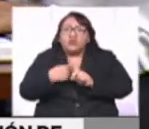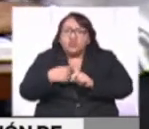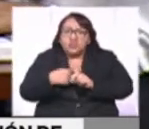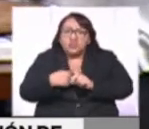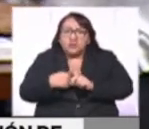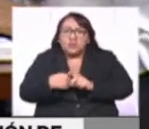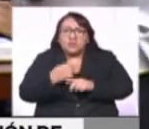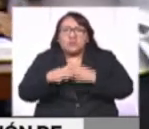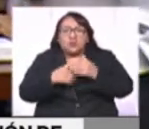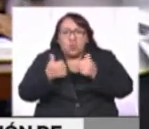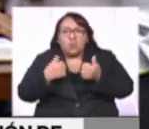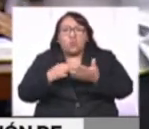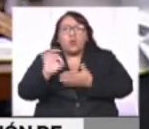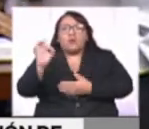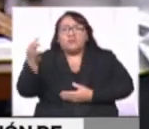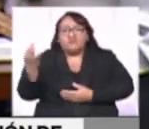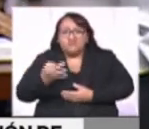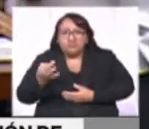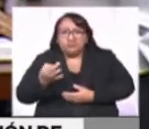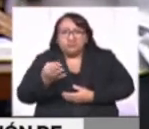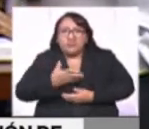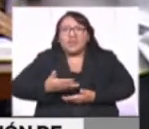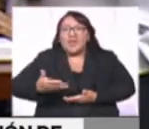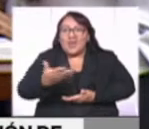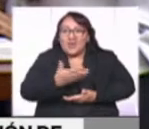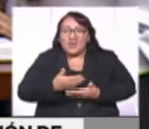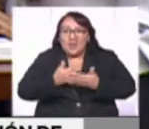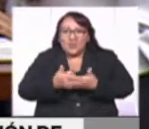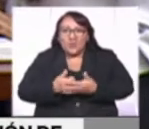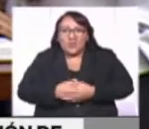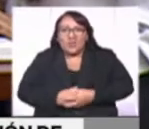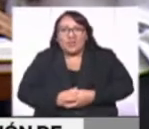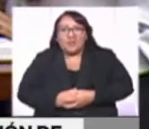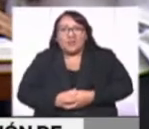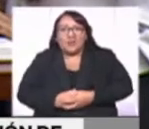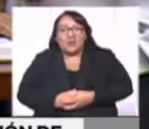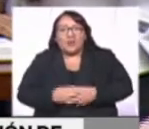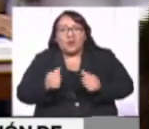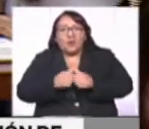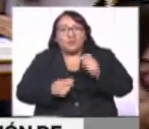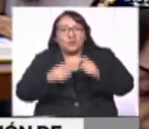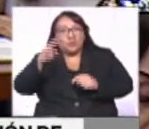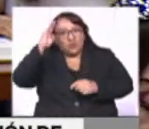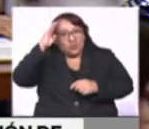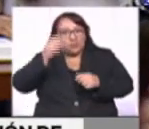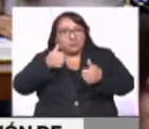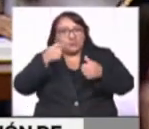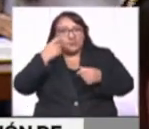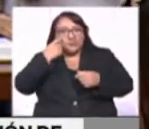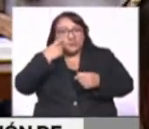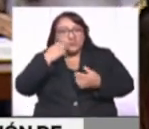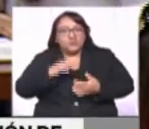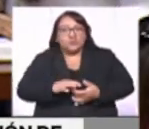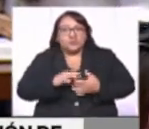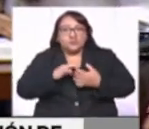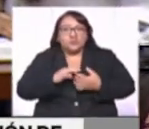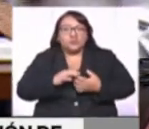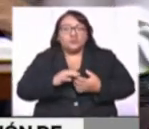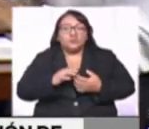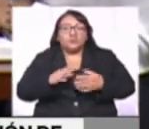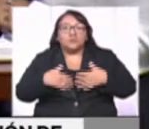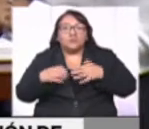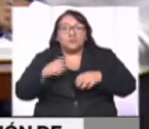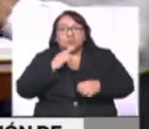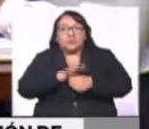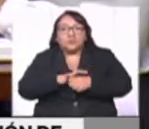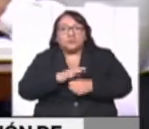sobre todo de calidad, lo que beneficiará a toda la población al contar con policías con altos conocimientos especializados que les permitan